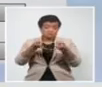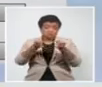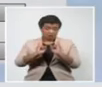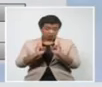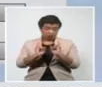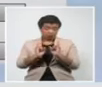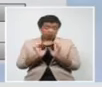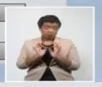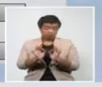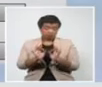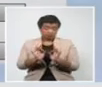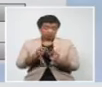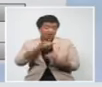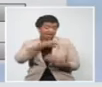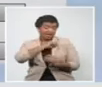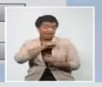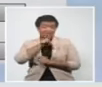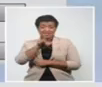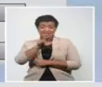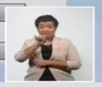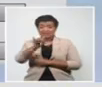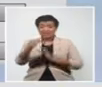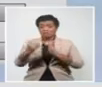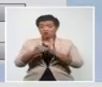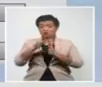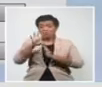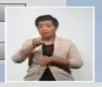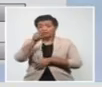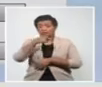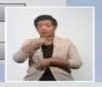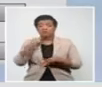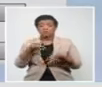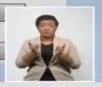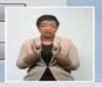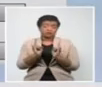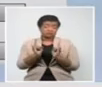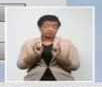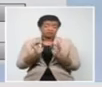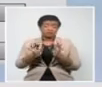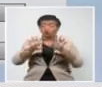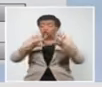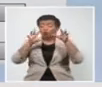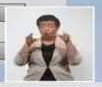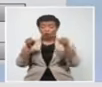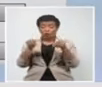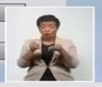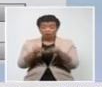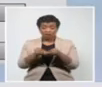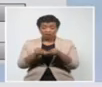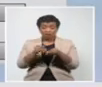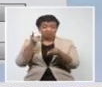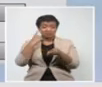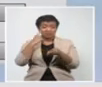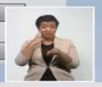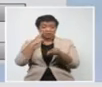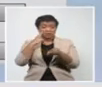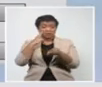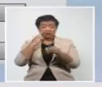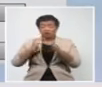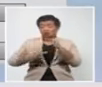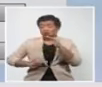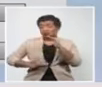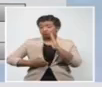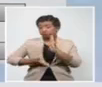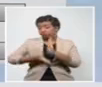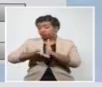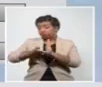fallecer ayer 16.040 personas, pues asciende a la cifra muy importante de